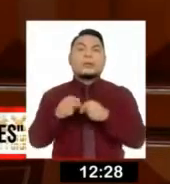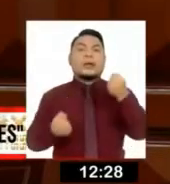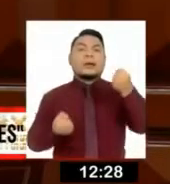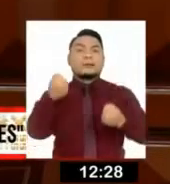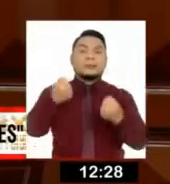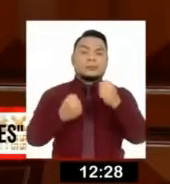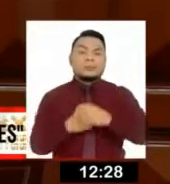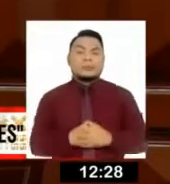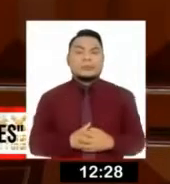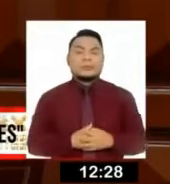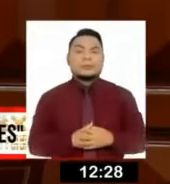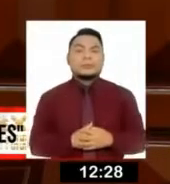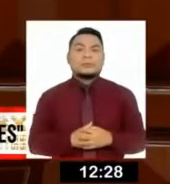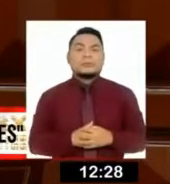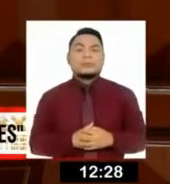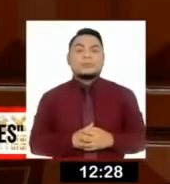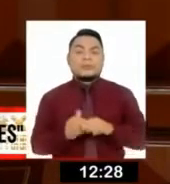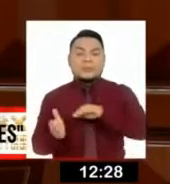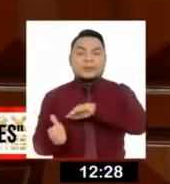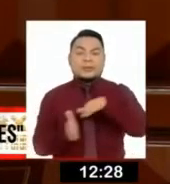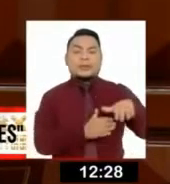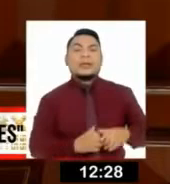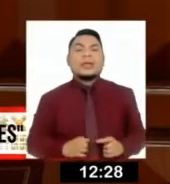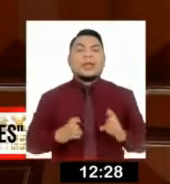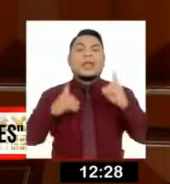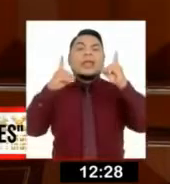transporte. En educación,